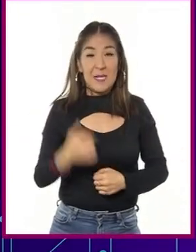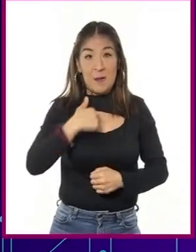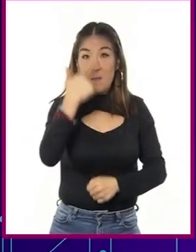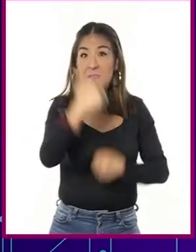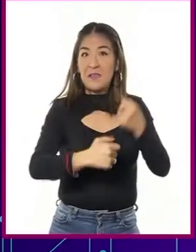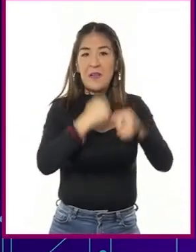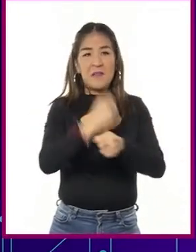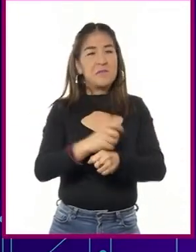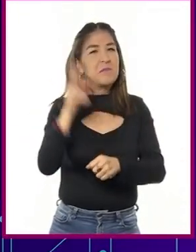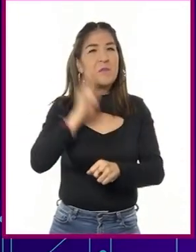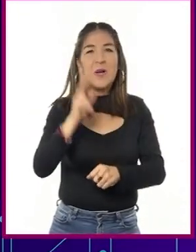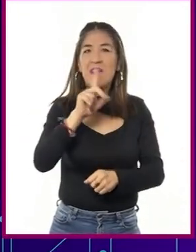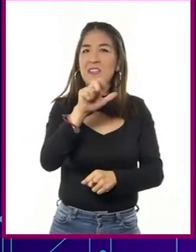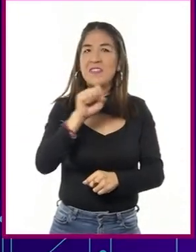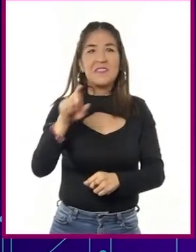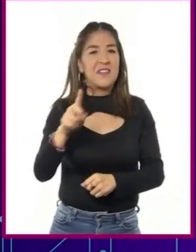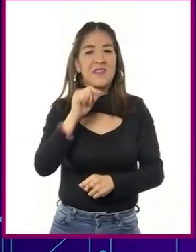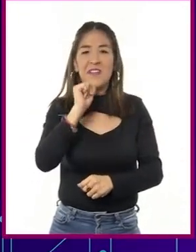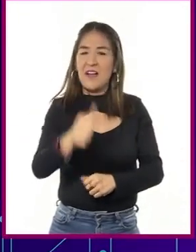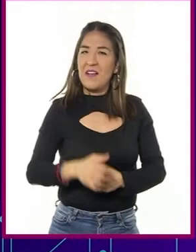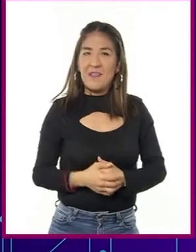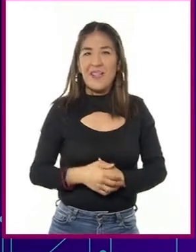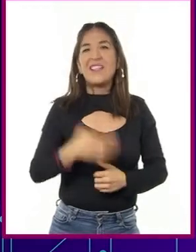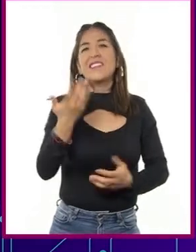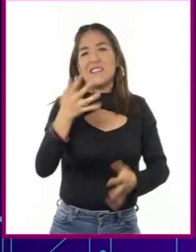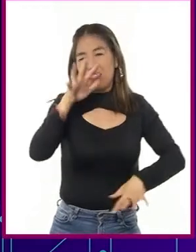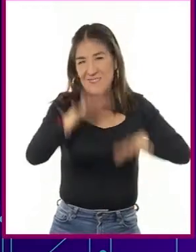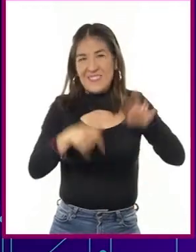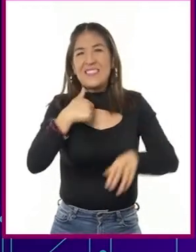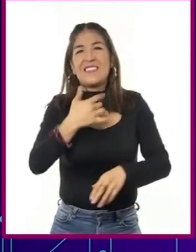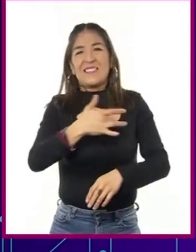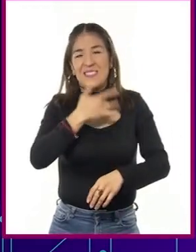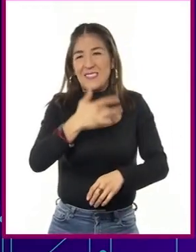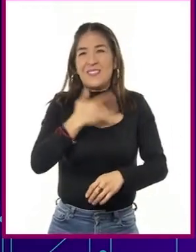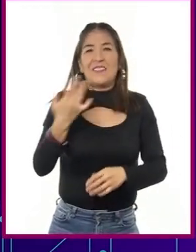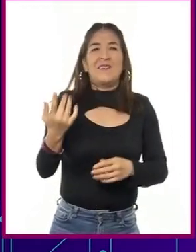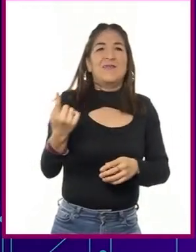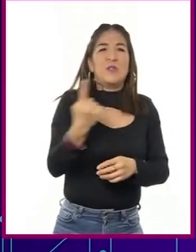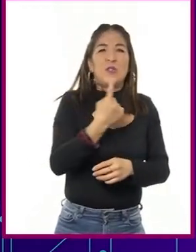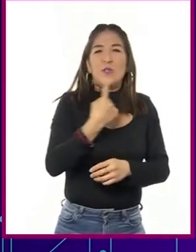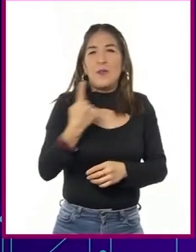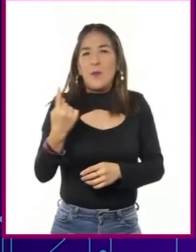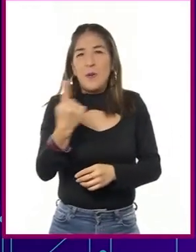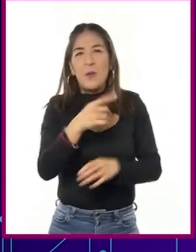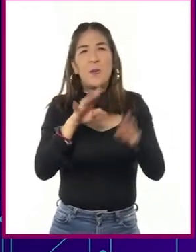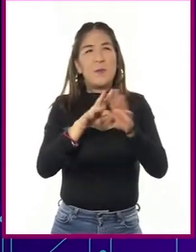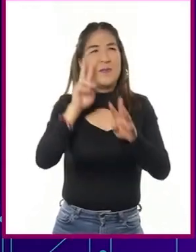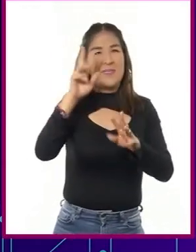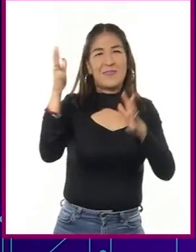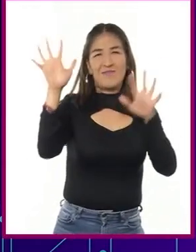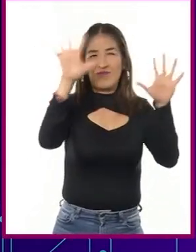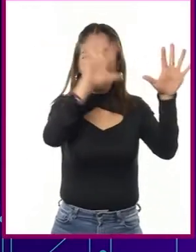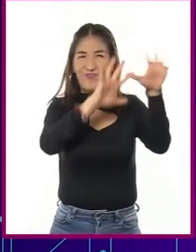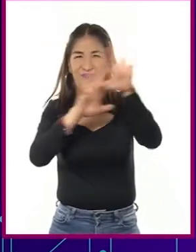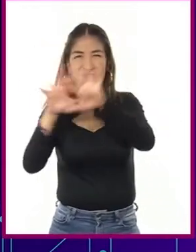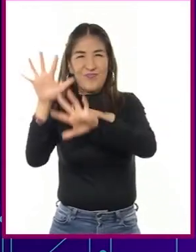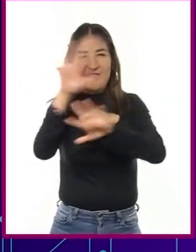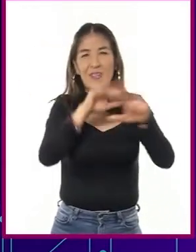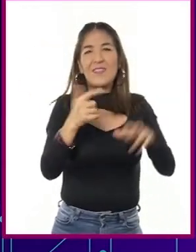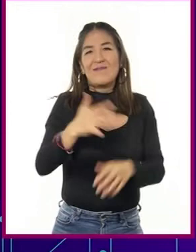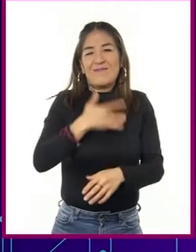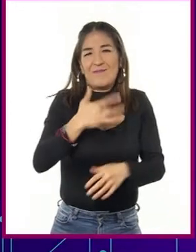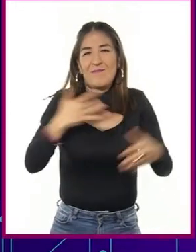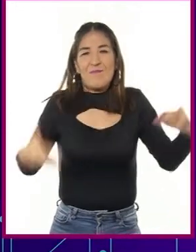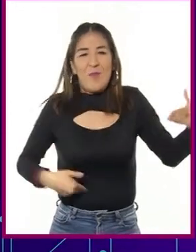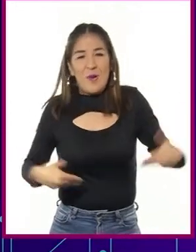aún así siento los efectos de vez en cuando. Me siento alejado, viendo todo como borroso. Me siento incómodo, las